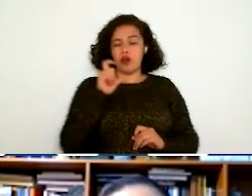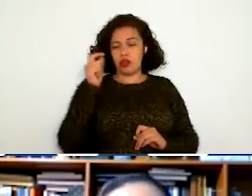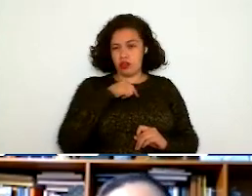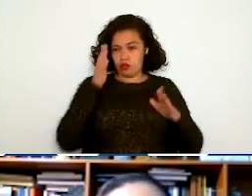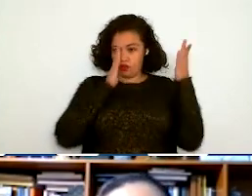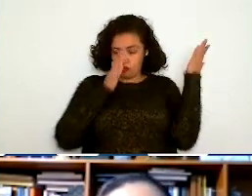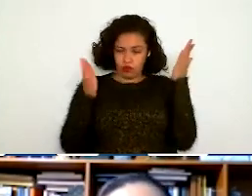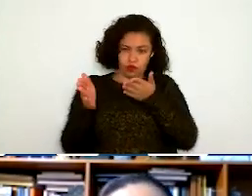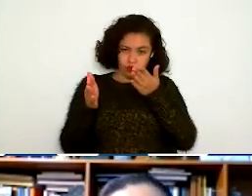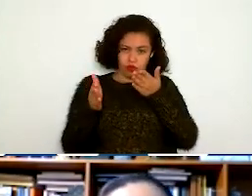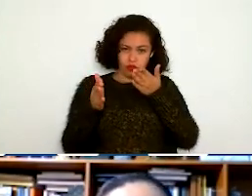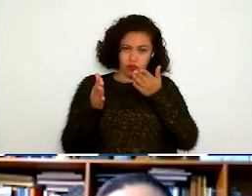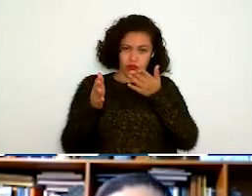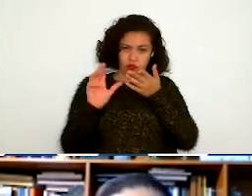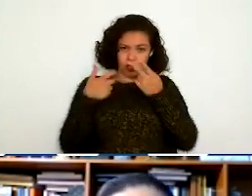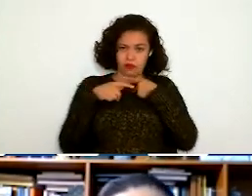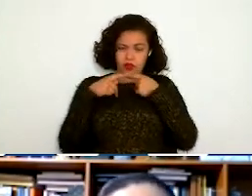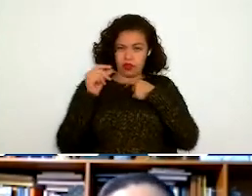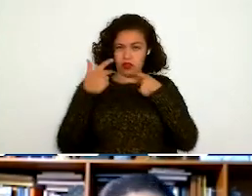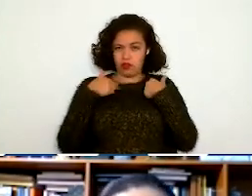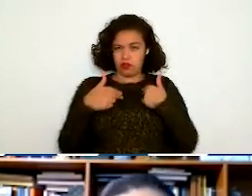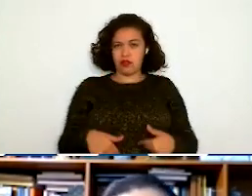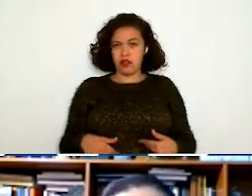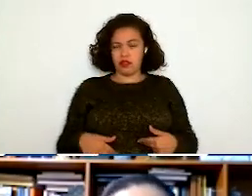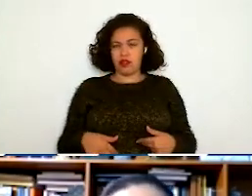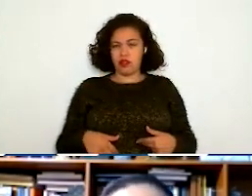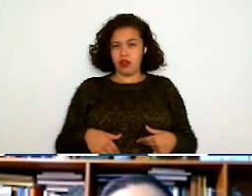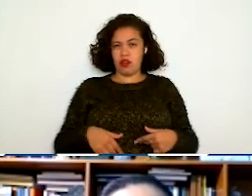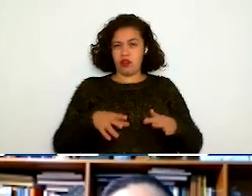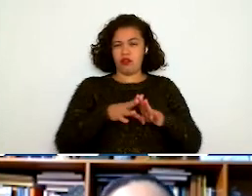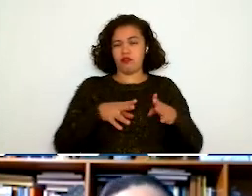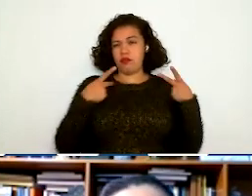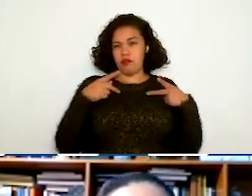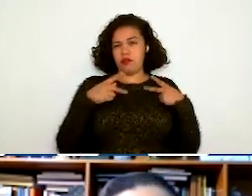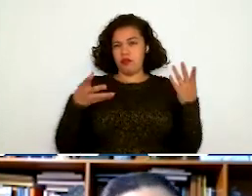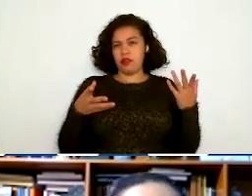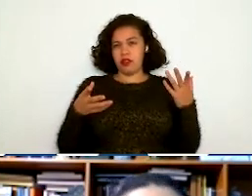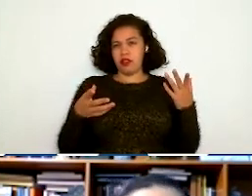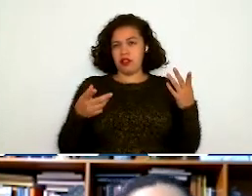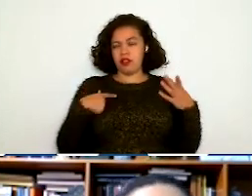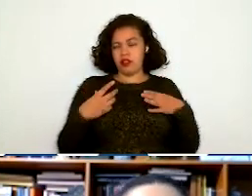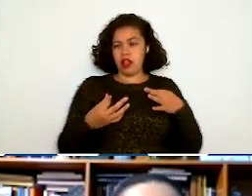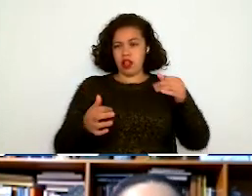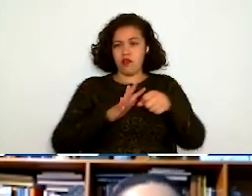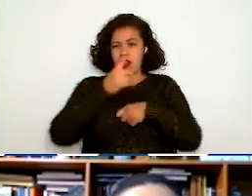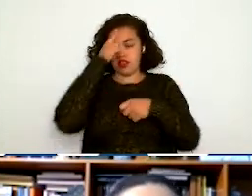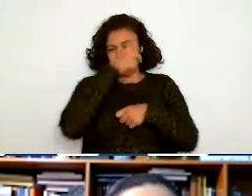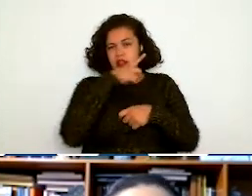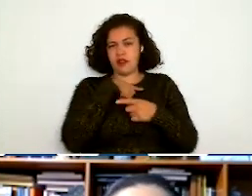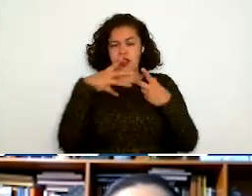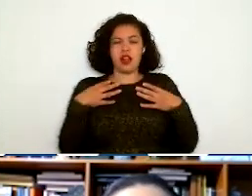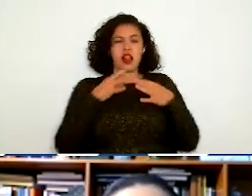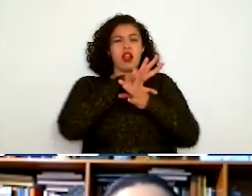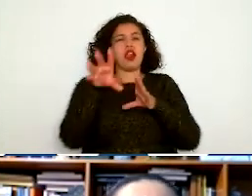dirijo, ¿no? A alguien más como otro ser humano, como persona, ¿qué calidad le estoy dando? Y tiene que ver con esta calidad